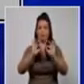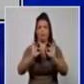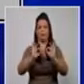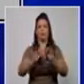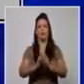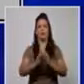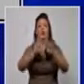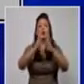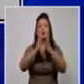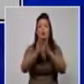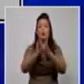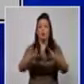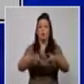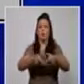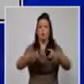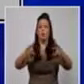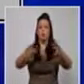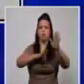la pandemia,